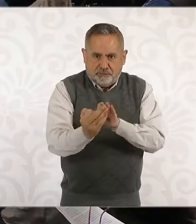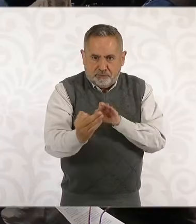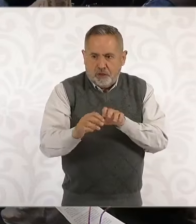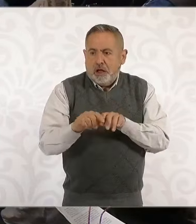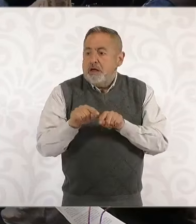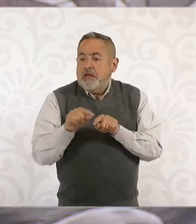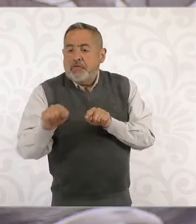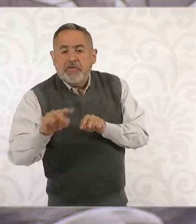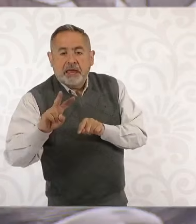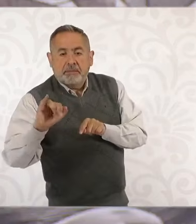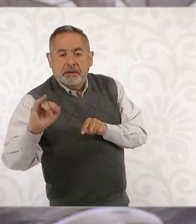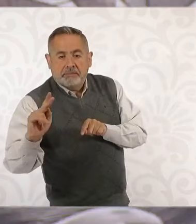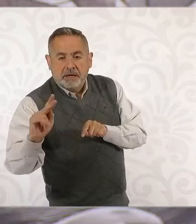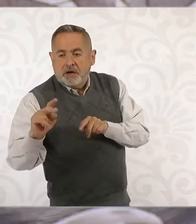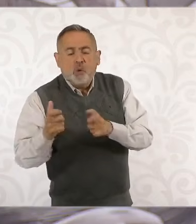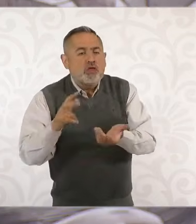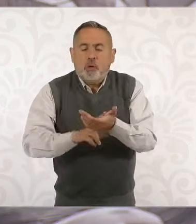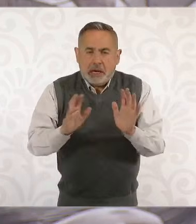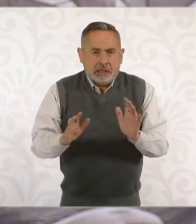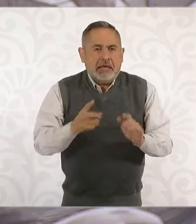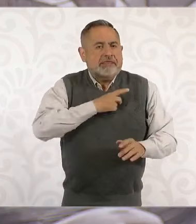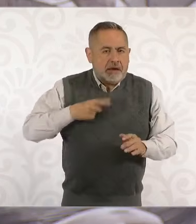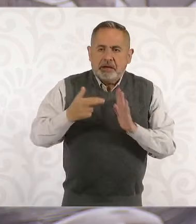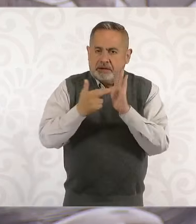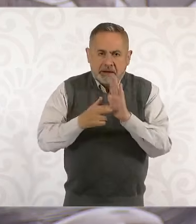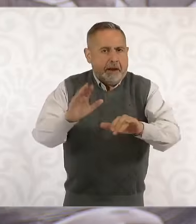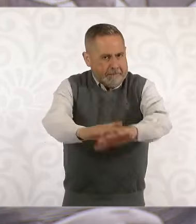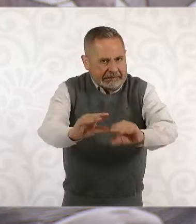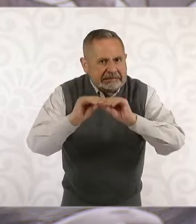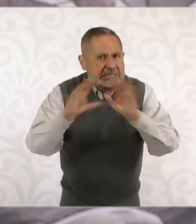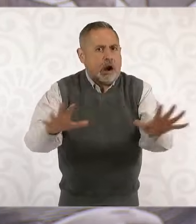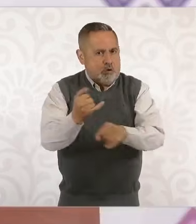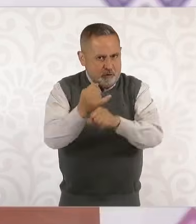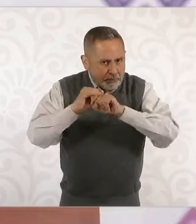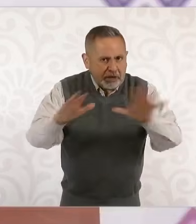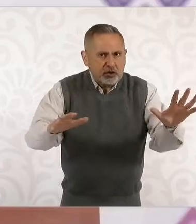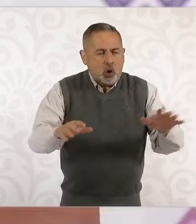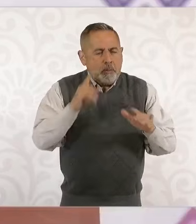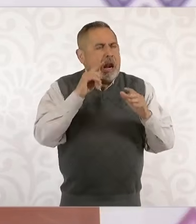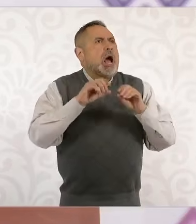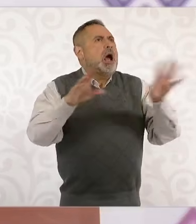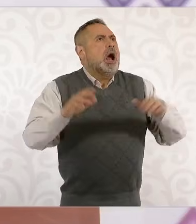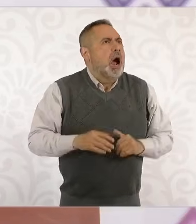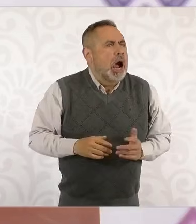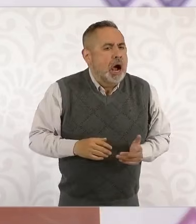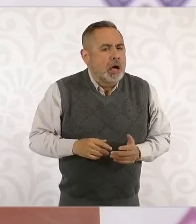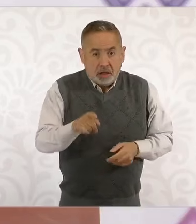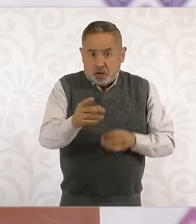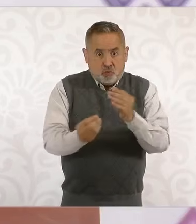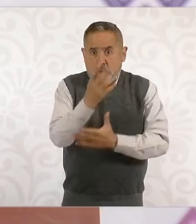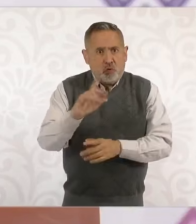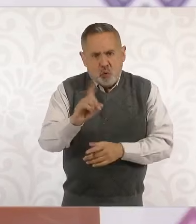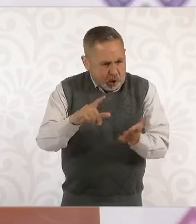VIP? Entonces, nosotros consideramos eso, que sean claros, que sean transparentes, que den la información necesaria, porque además no es algo nuevo, está establecido